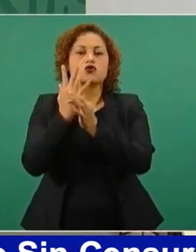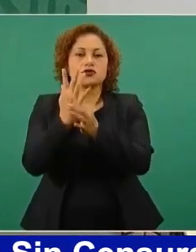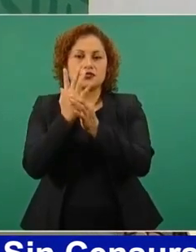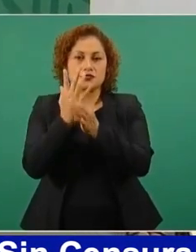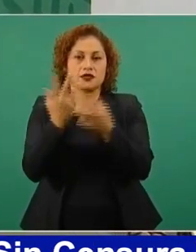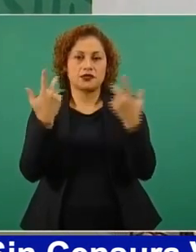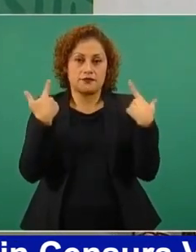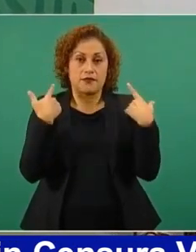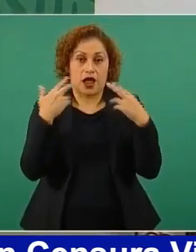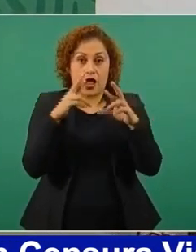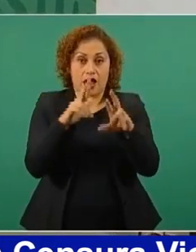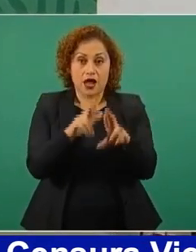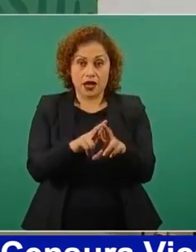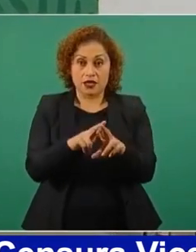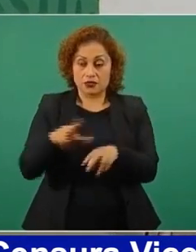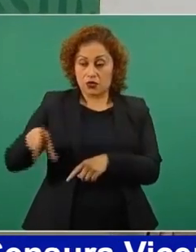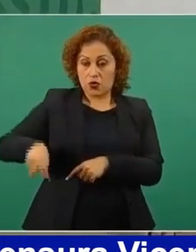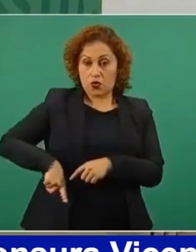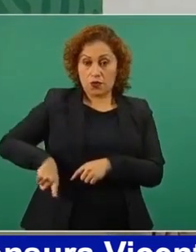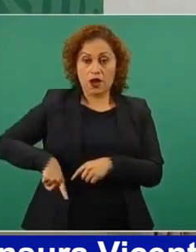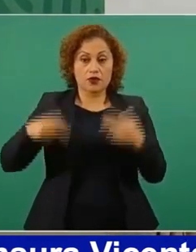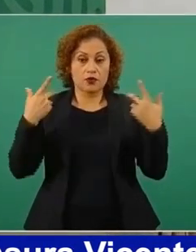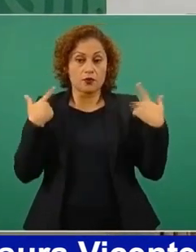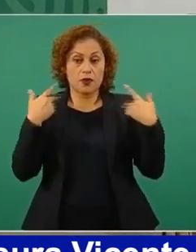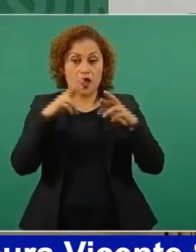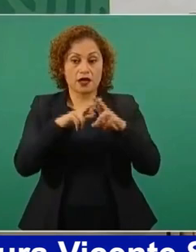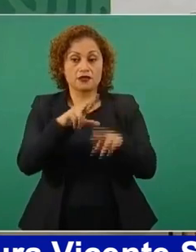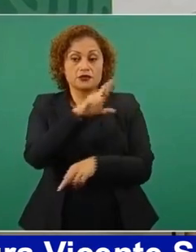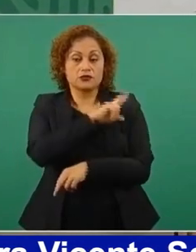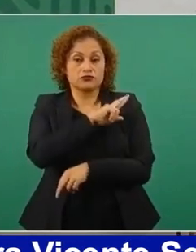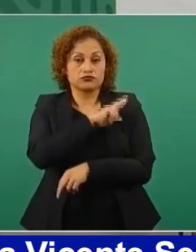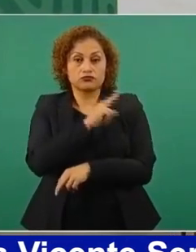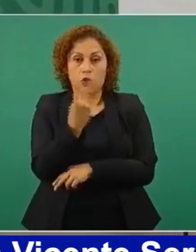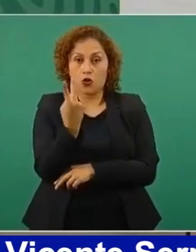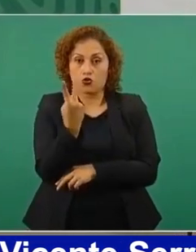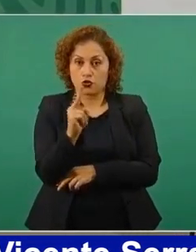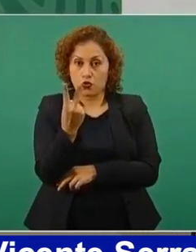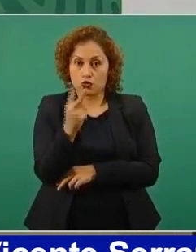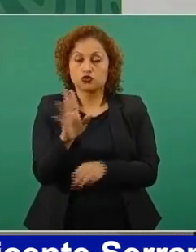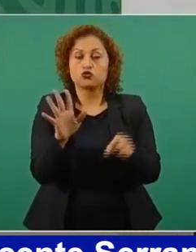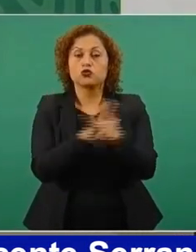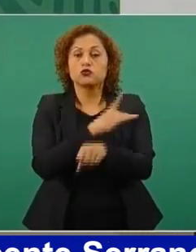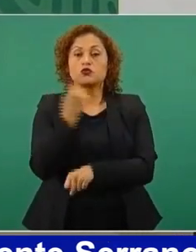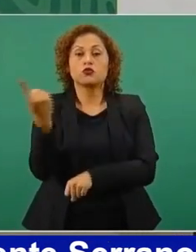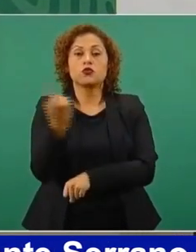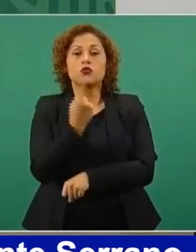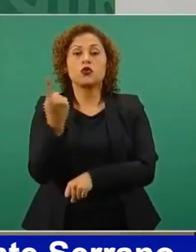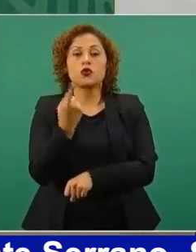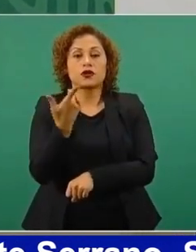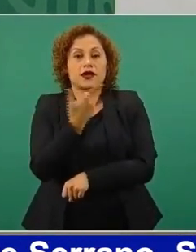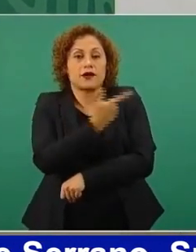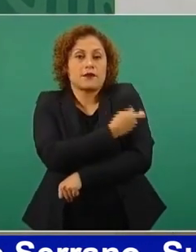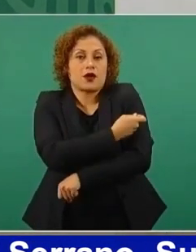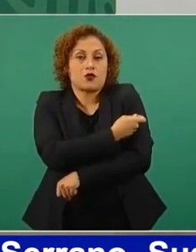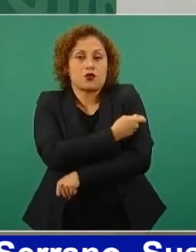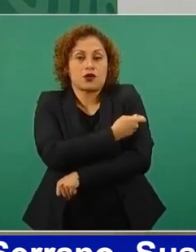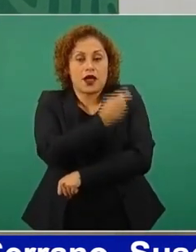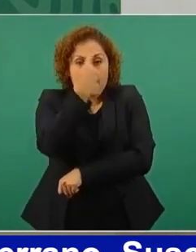maestros de escuelas públicas y de escuelas privadas, porque el programa de vacunación es